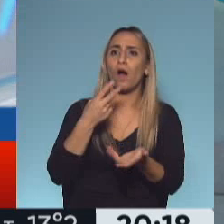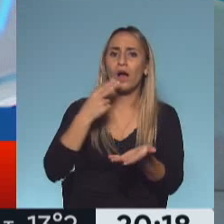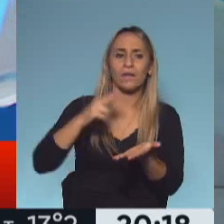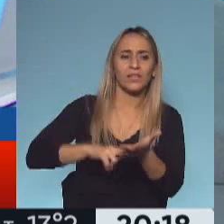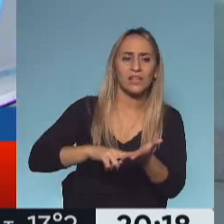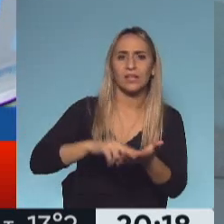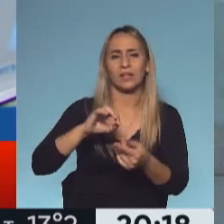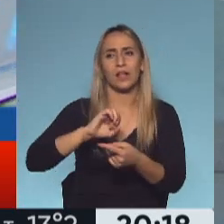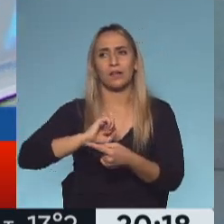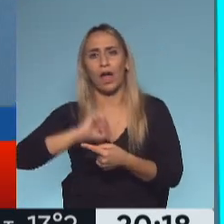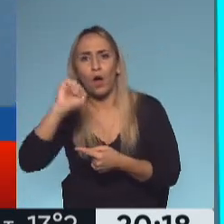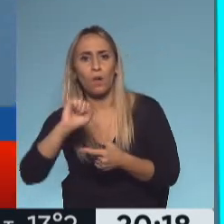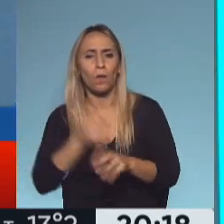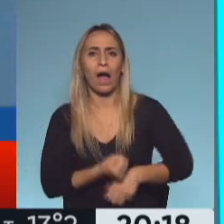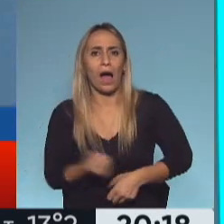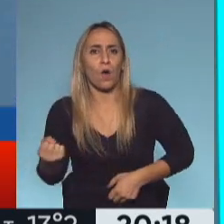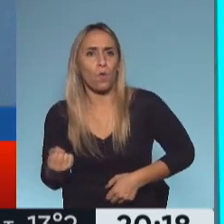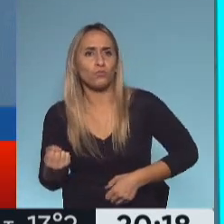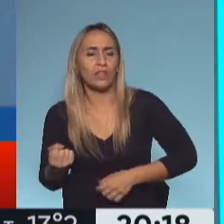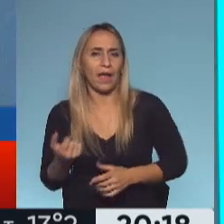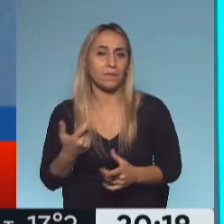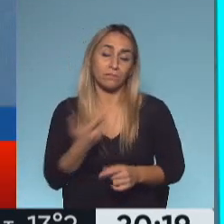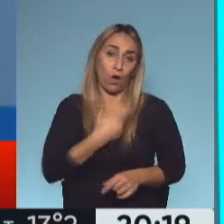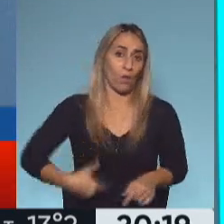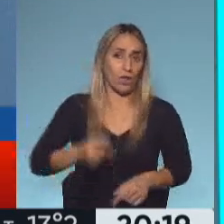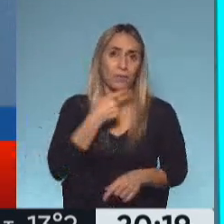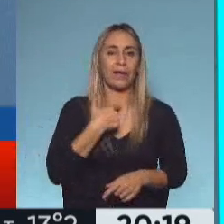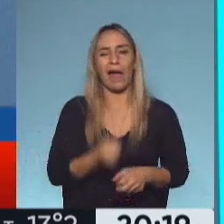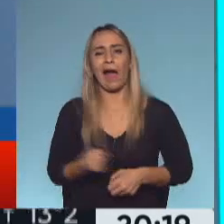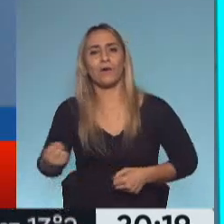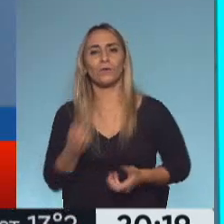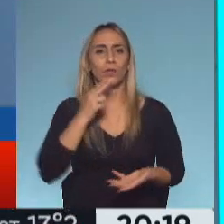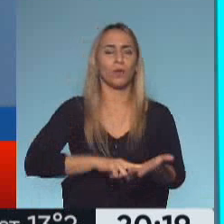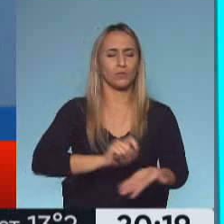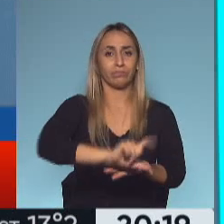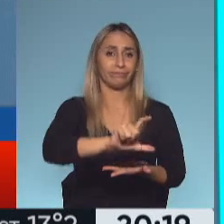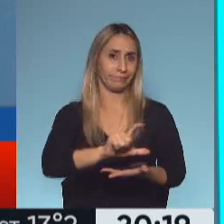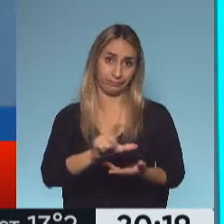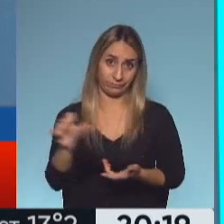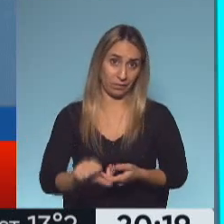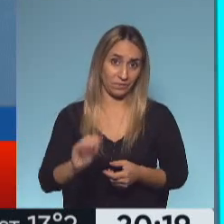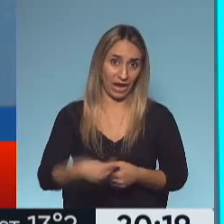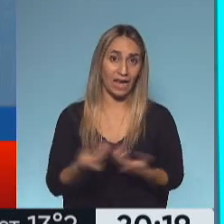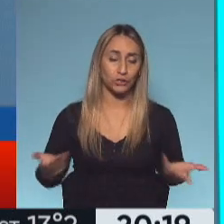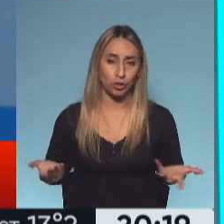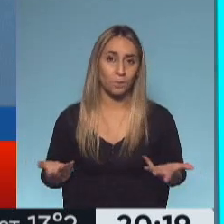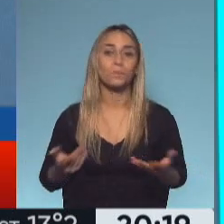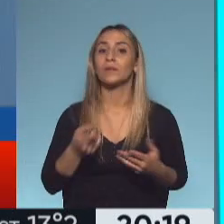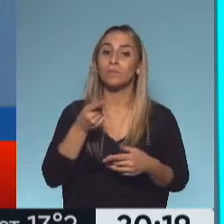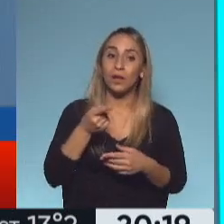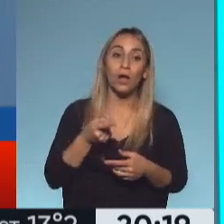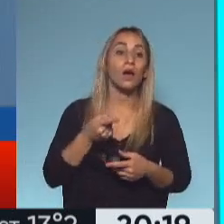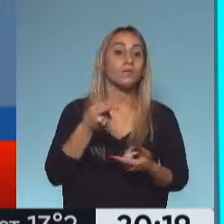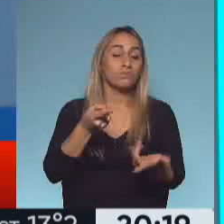como pretendía hacer y no logró claramente el gobierno de Macri, sino creciendo. En todo caso, ese crecimiento es el que mejora los